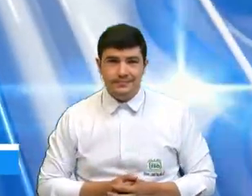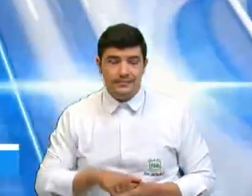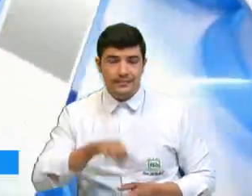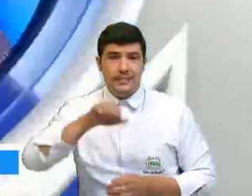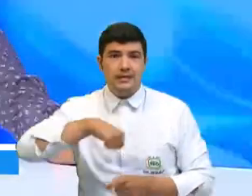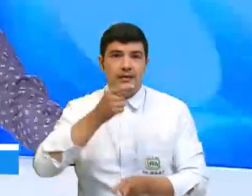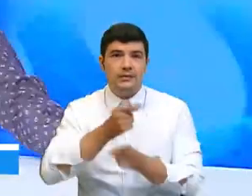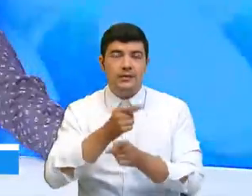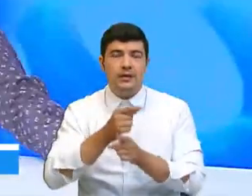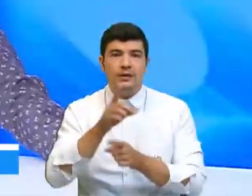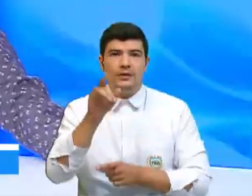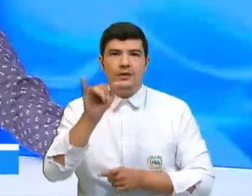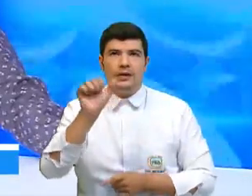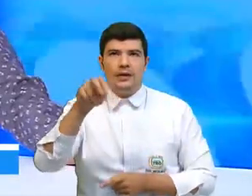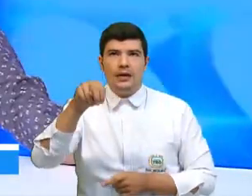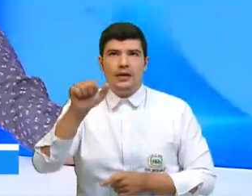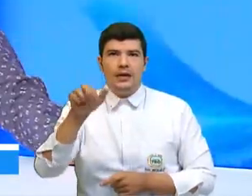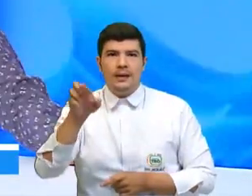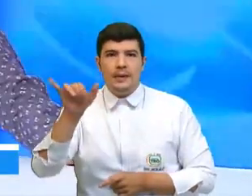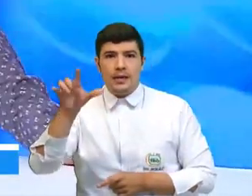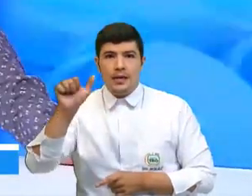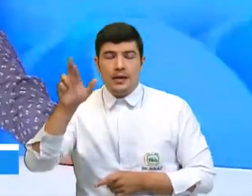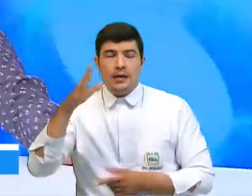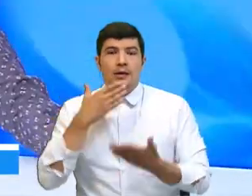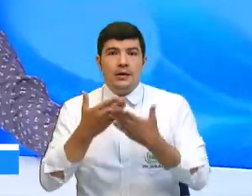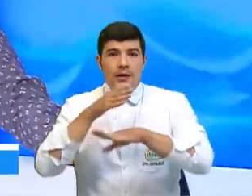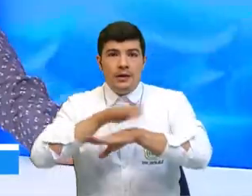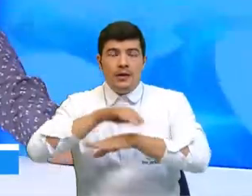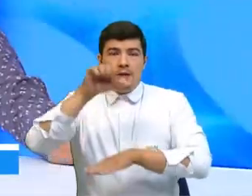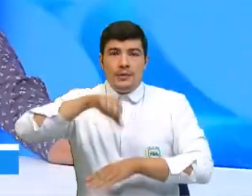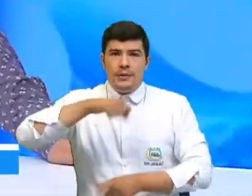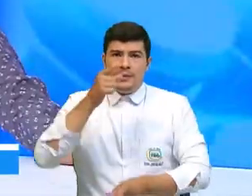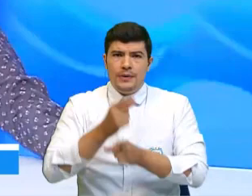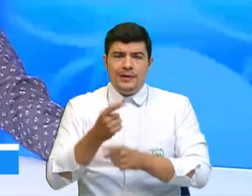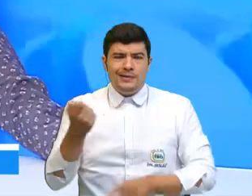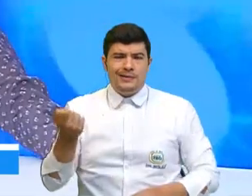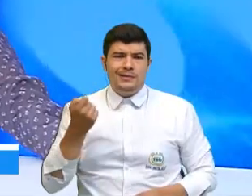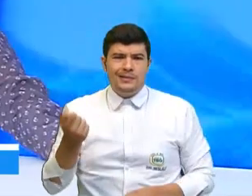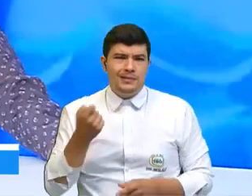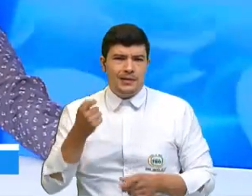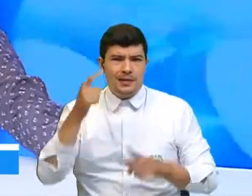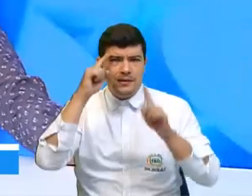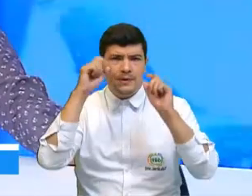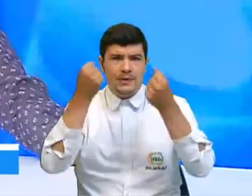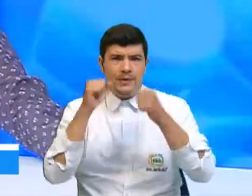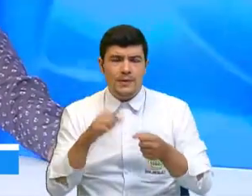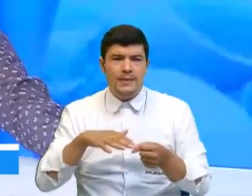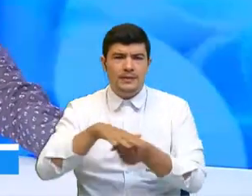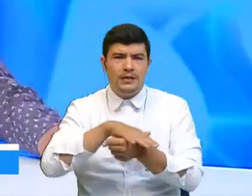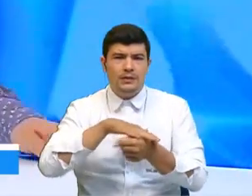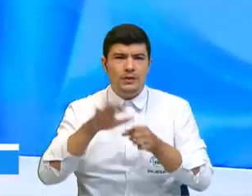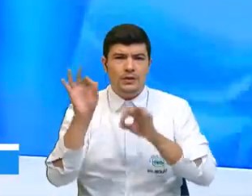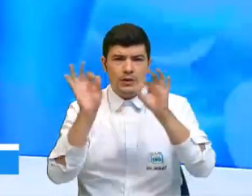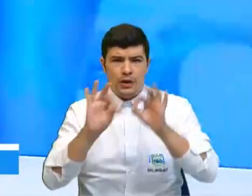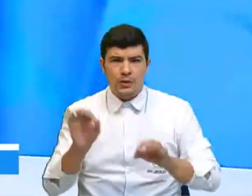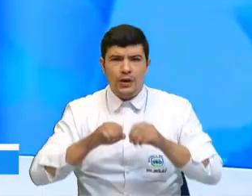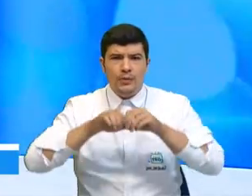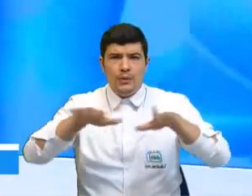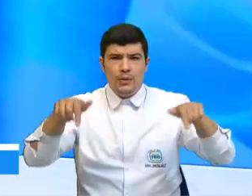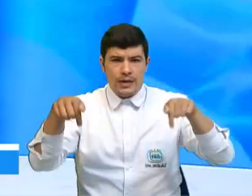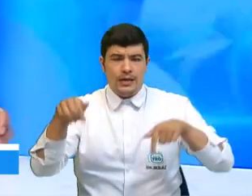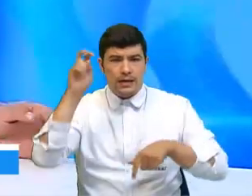Diana, Pilar, muy buenas tardes para todos los televidentes. Sigue siendo tensa y preocupante la situación de orden público en Norte de